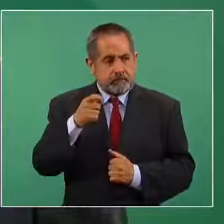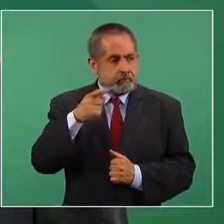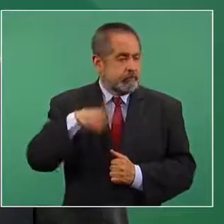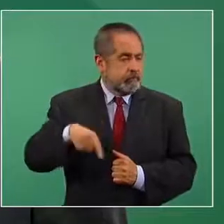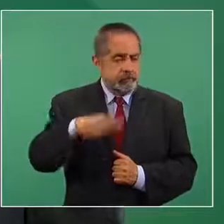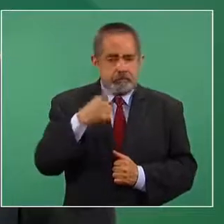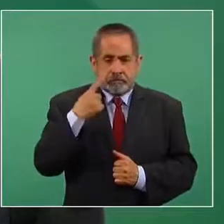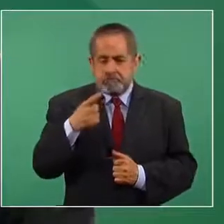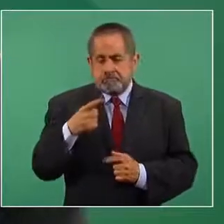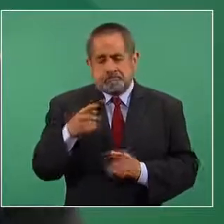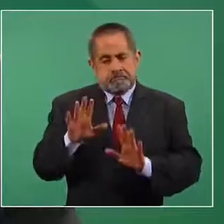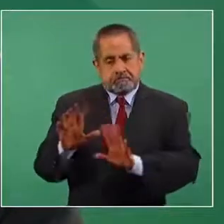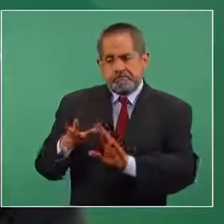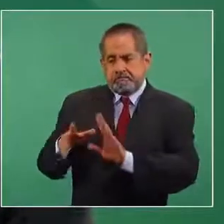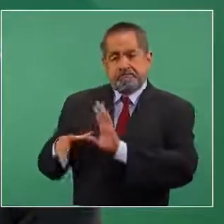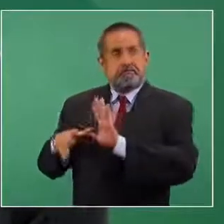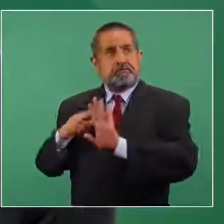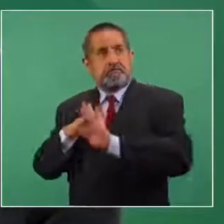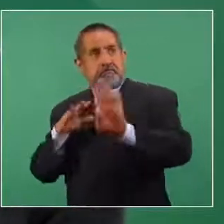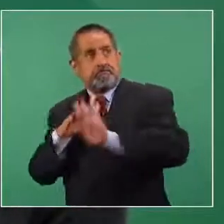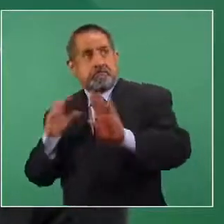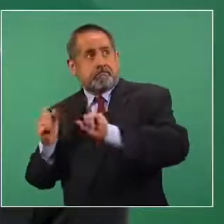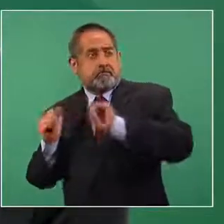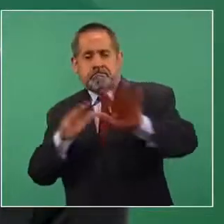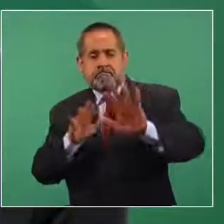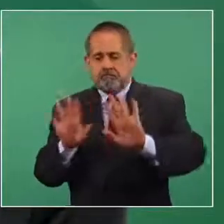para ordenar el flujo,